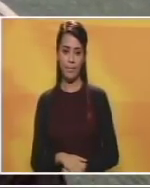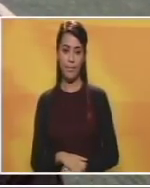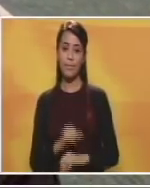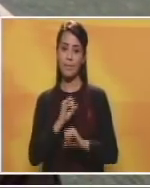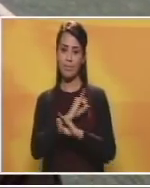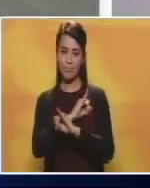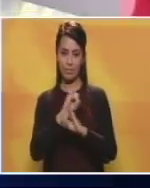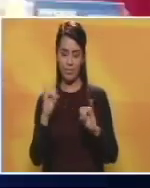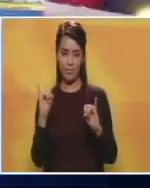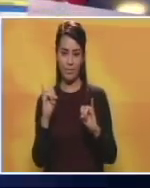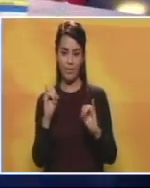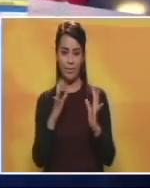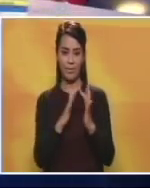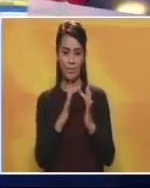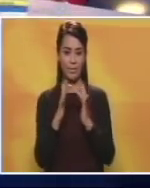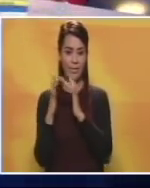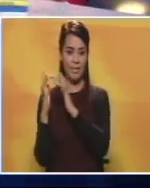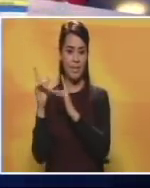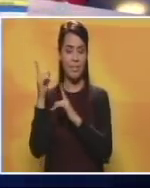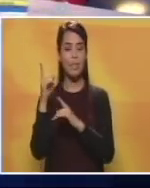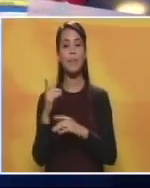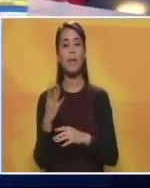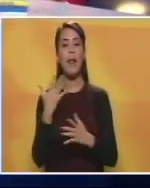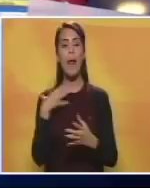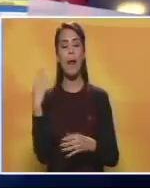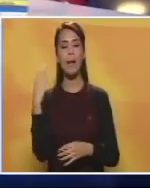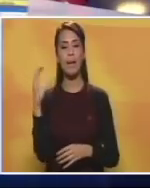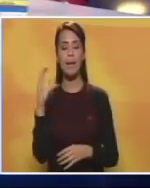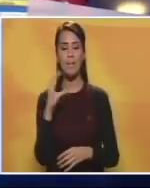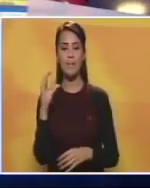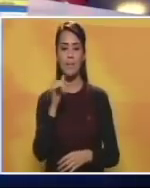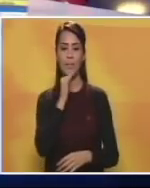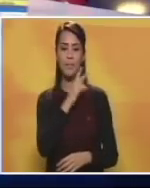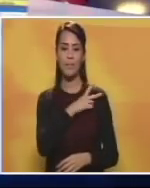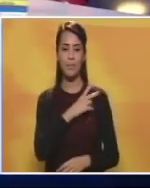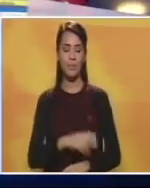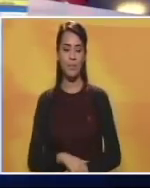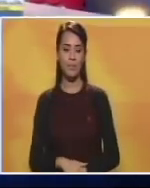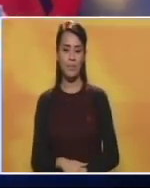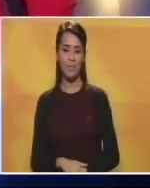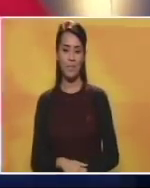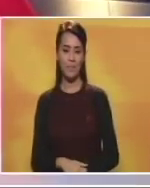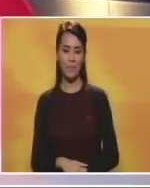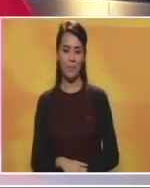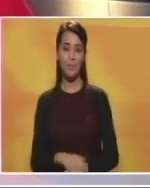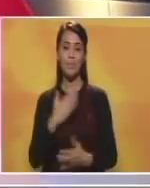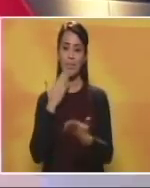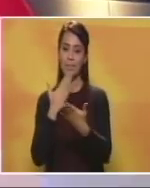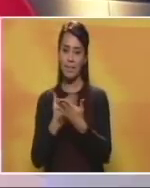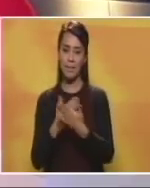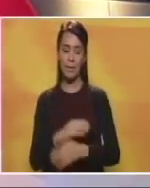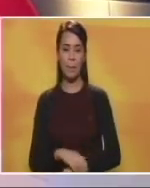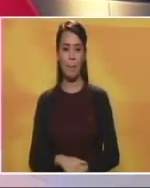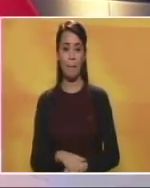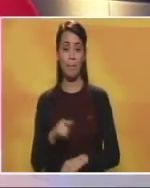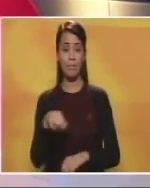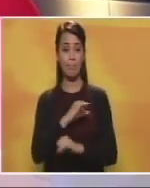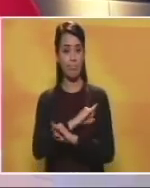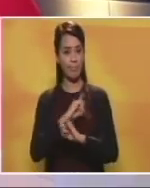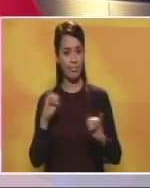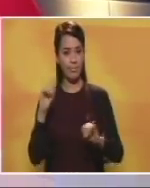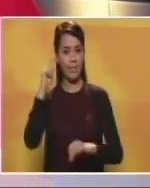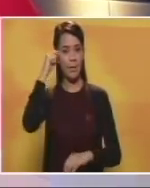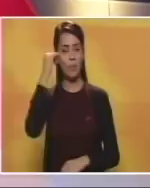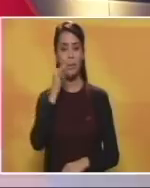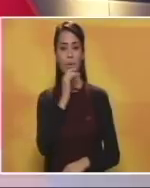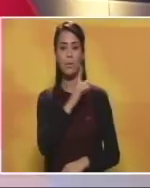devolvemos el pase a Caracas. En la cámara, Lani Torrealba, Gregorio Rojas, Noticiero Venevisión. Gracias, Gregorio. Amigos, hasta aquí la presente emisión de